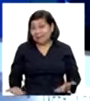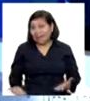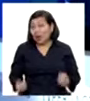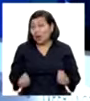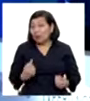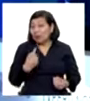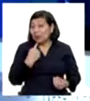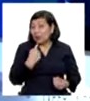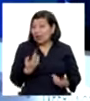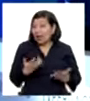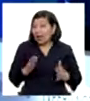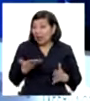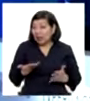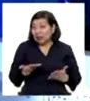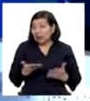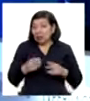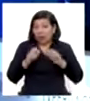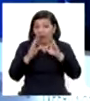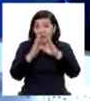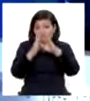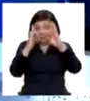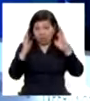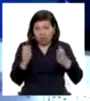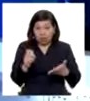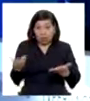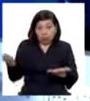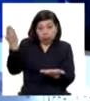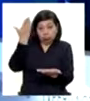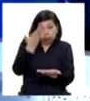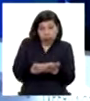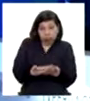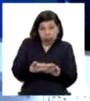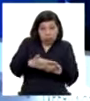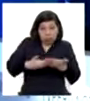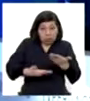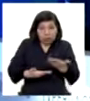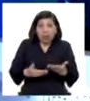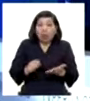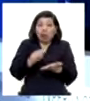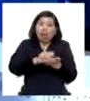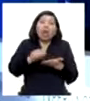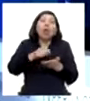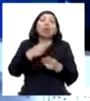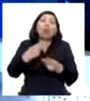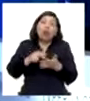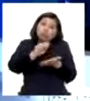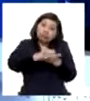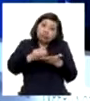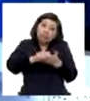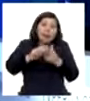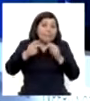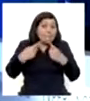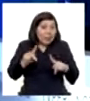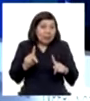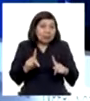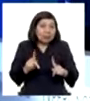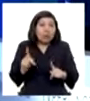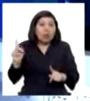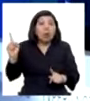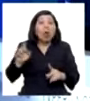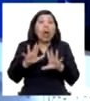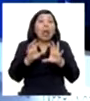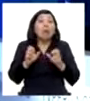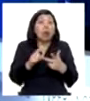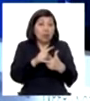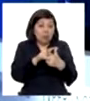y como te digo, lo que hay es una ficha que se adjunta a las bases que ellos tienen que llenar, que nos permite al jurado